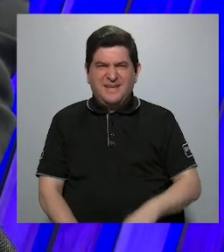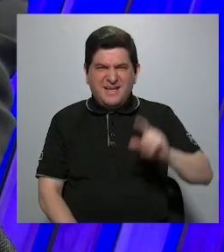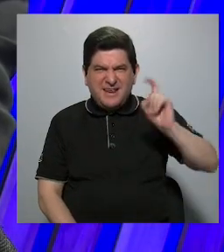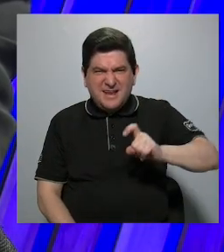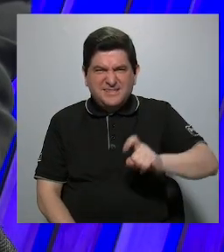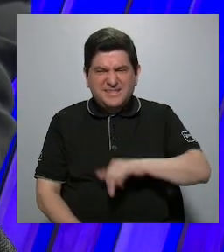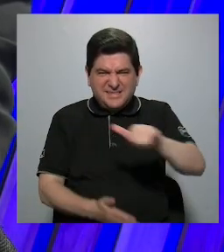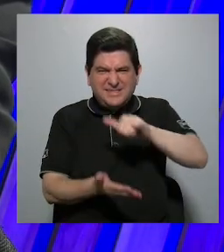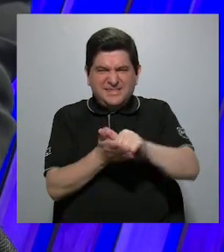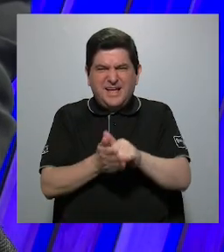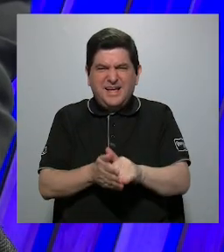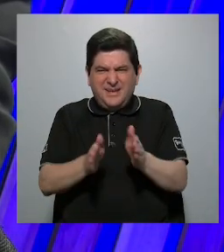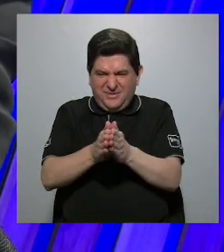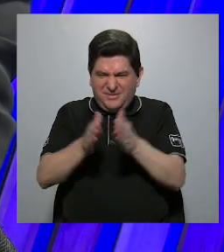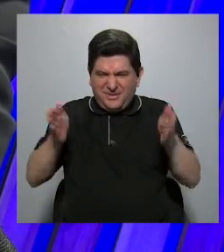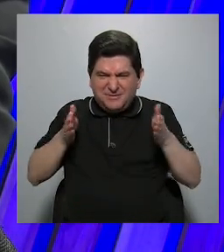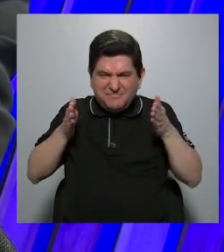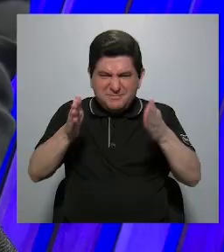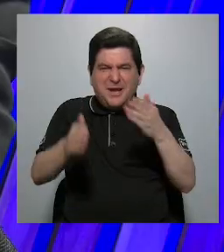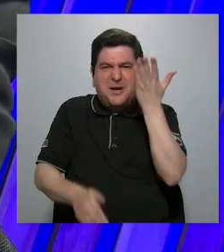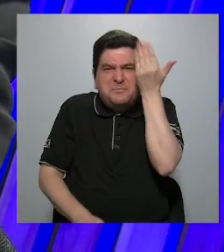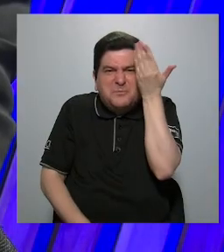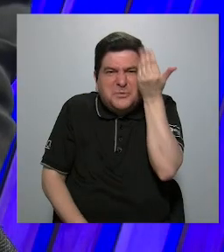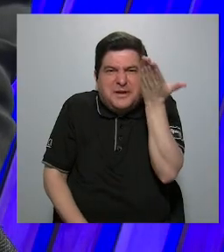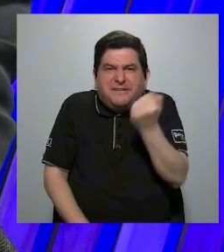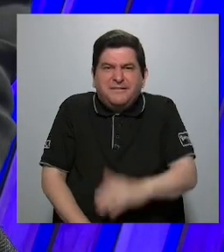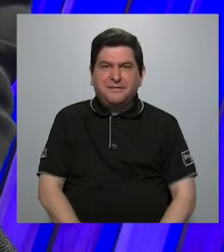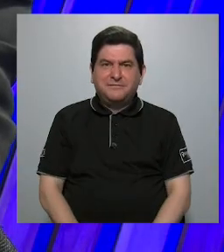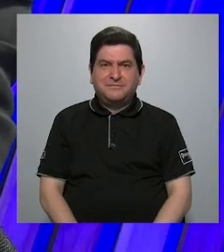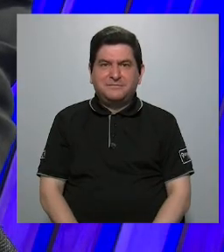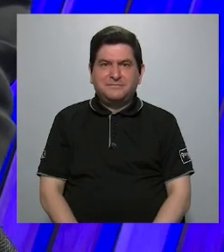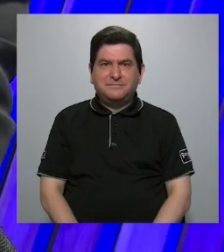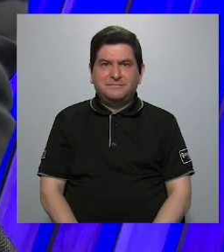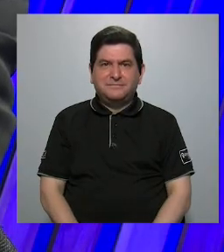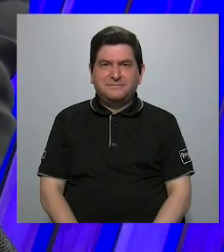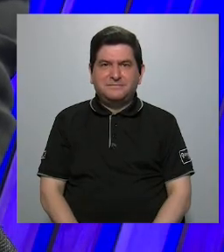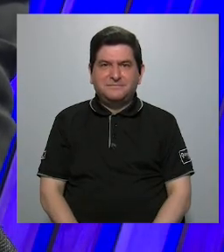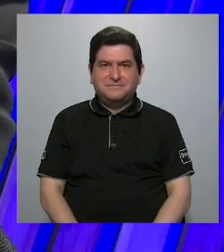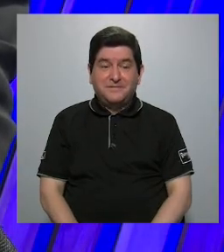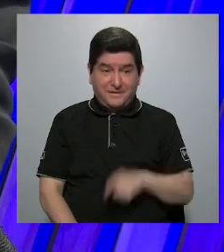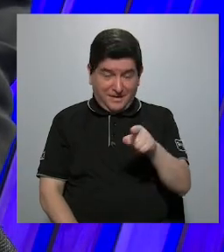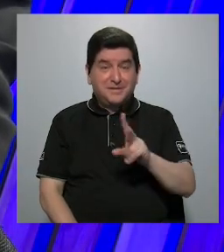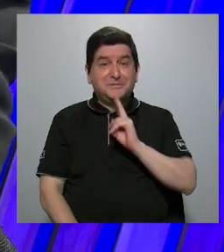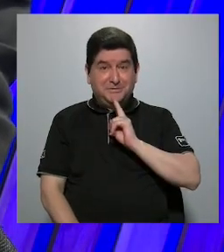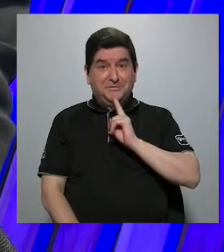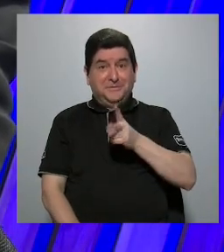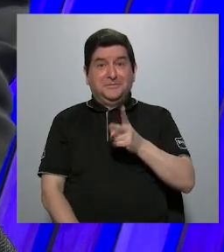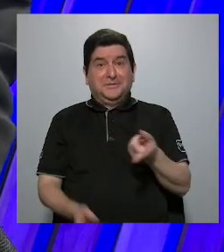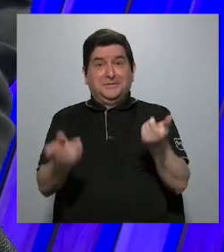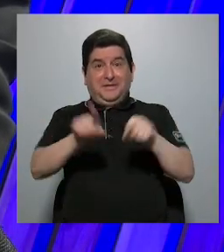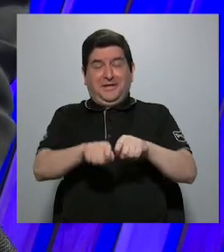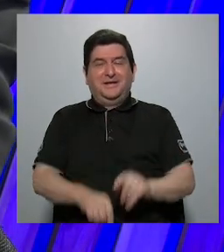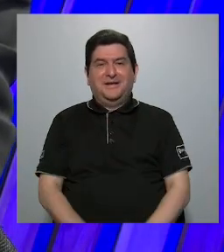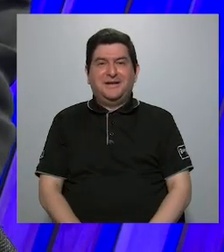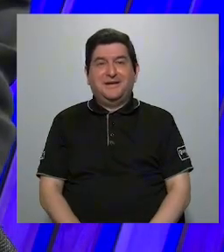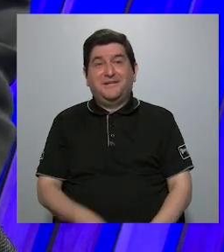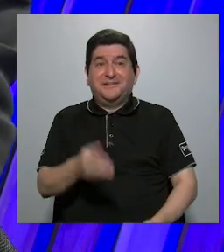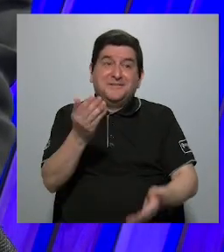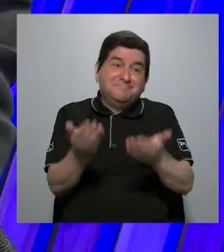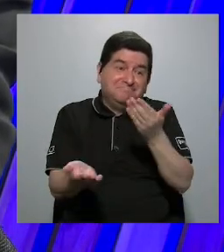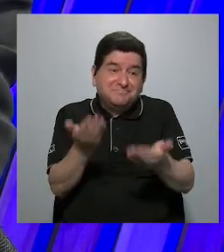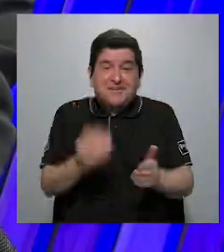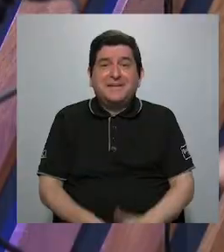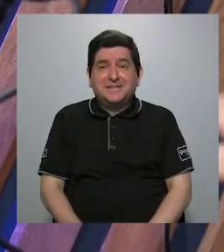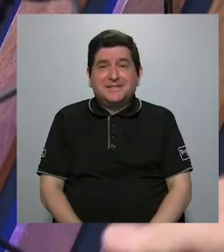qué necesitaba San José una calle más ancha? Eso era cierto. y por ahí se